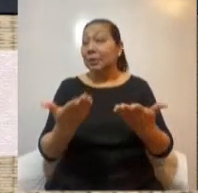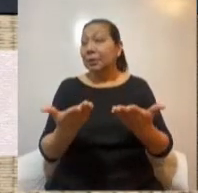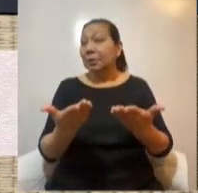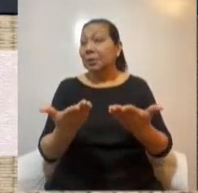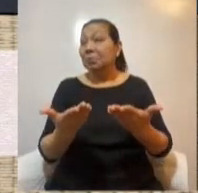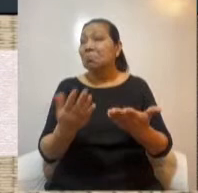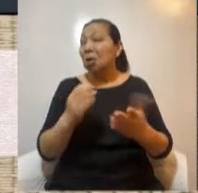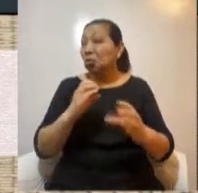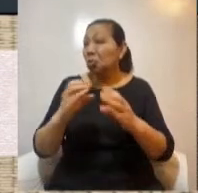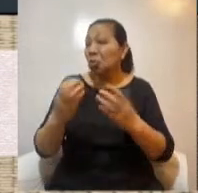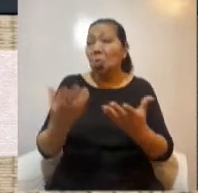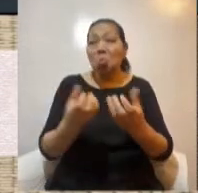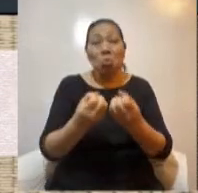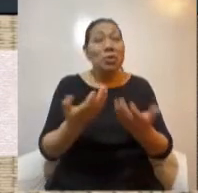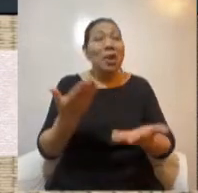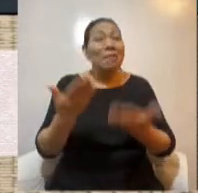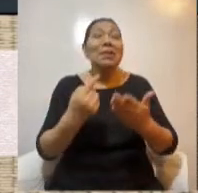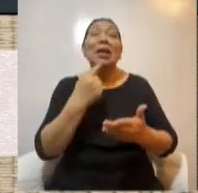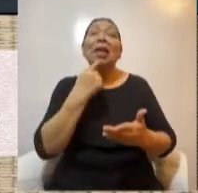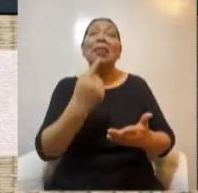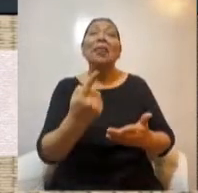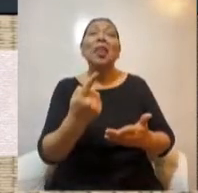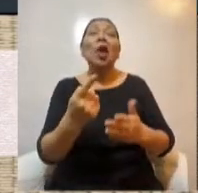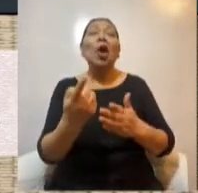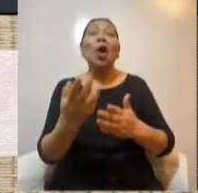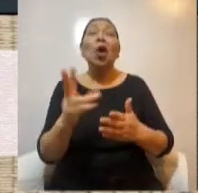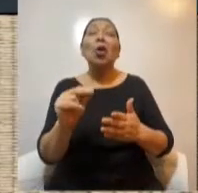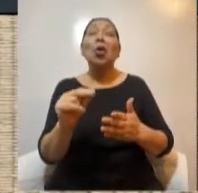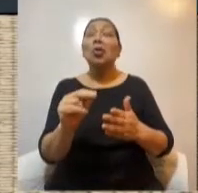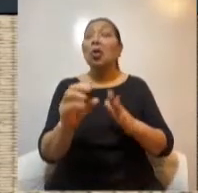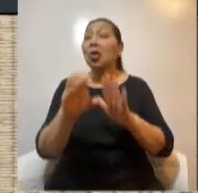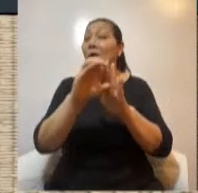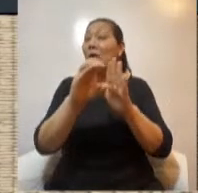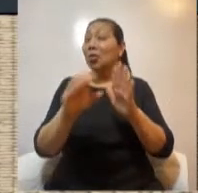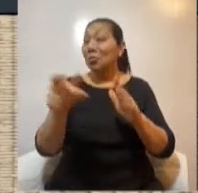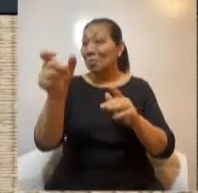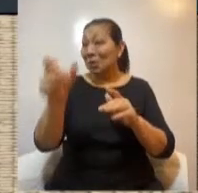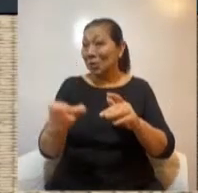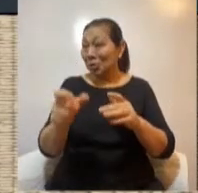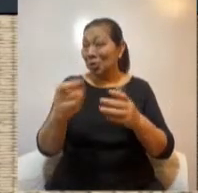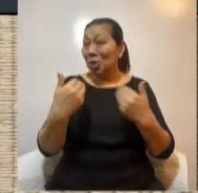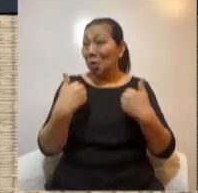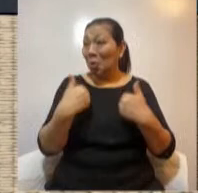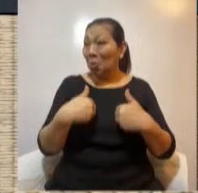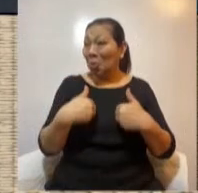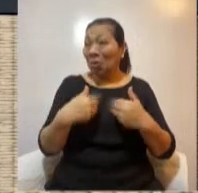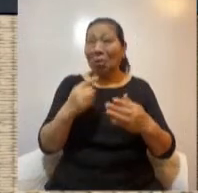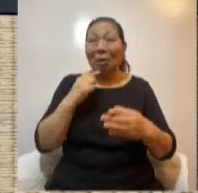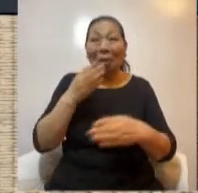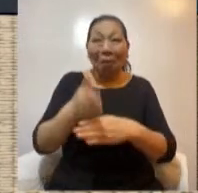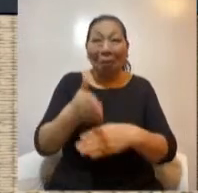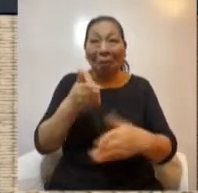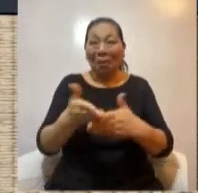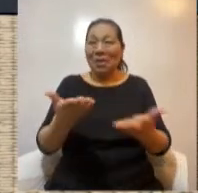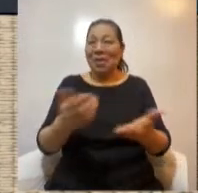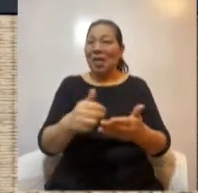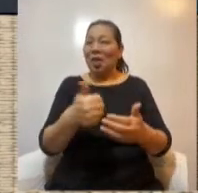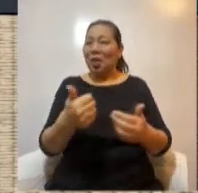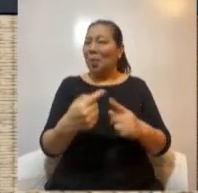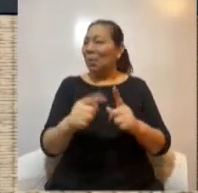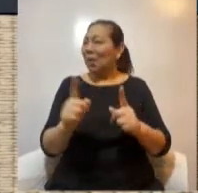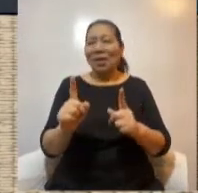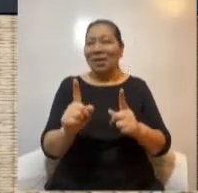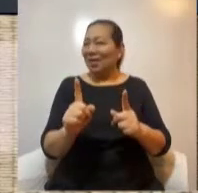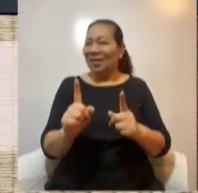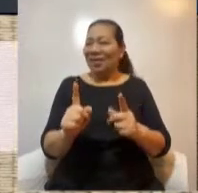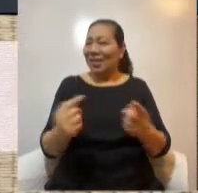en términos aún más coloquiales, hay muchas veces que dicen que los y las constitucionalistas son un poco entrometidos o entrometidas en otras